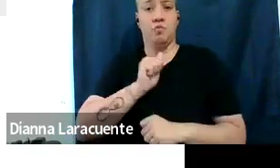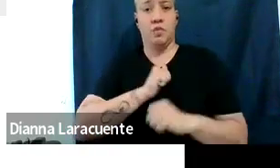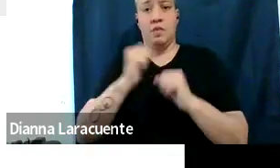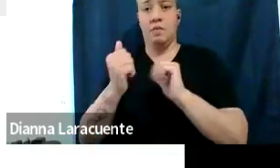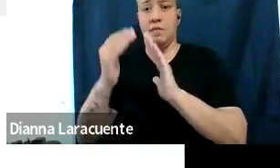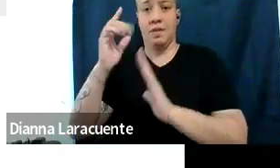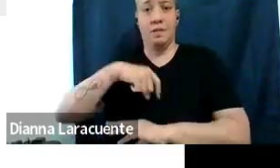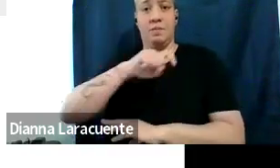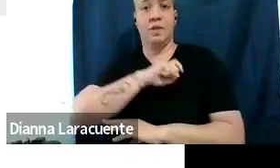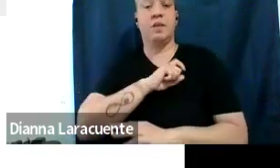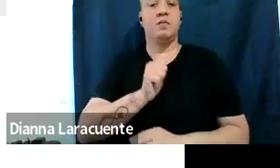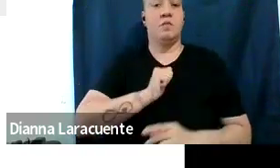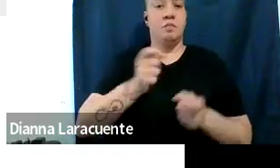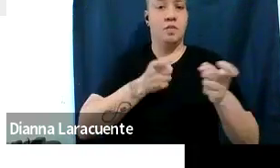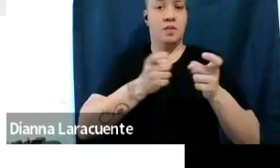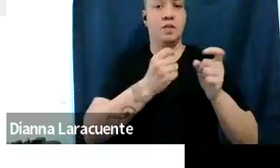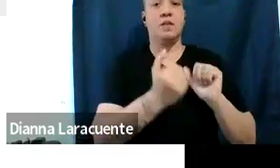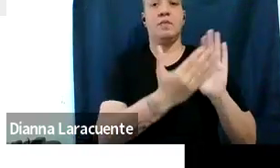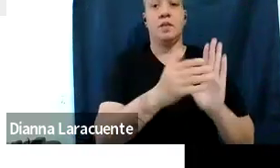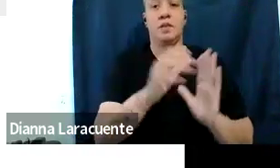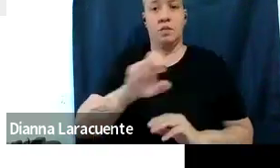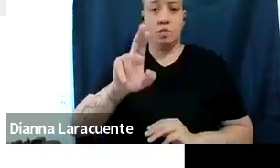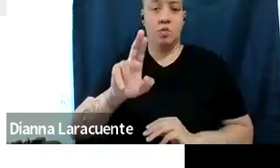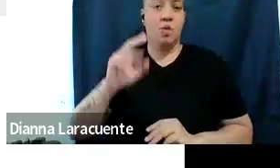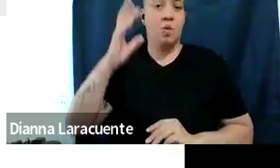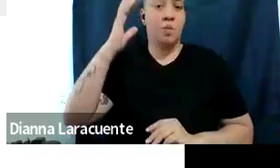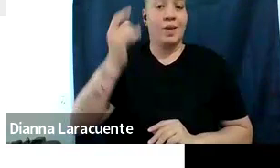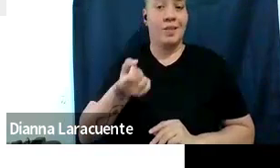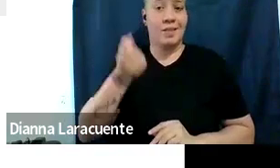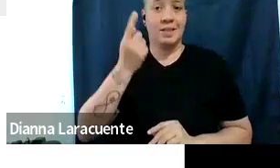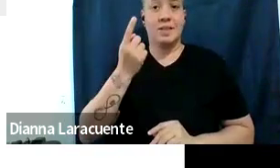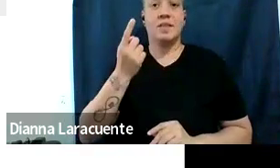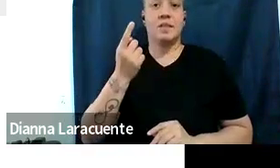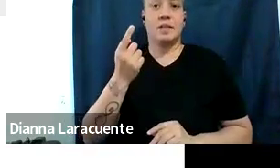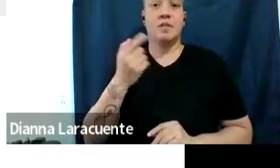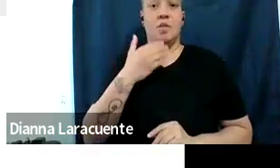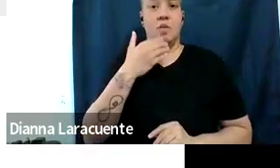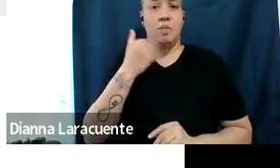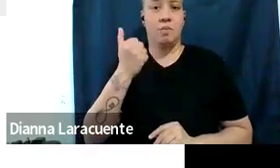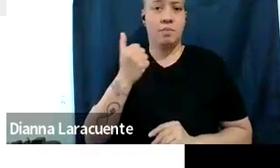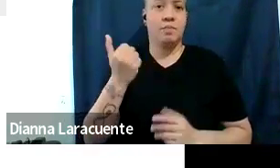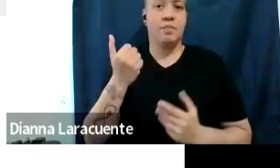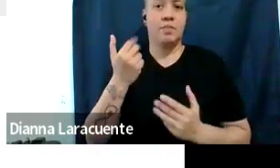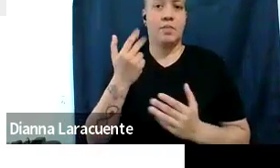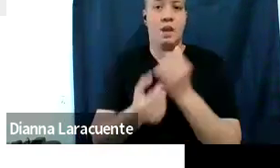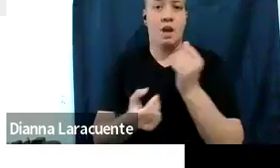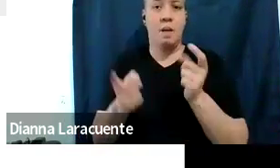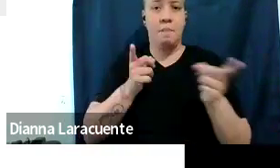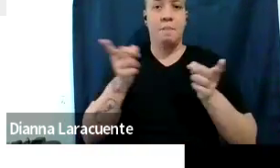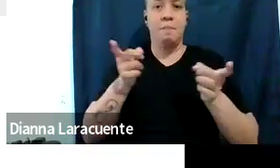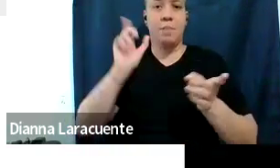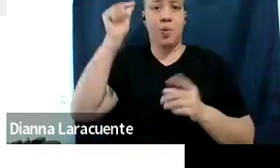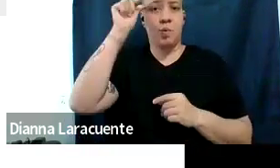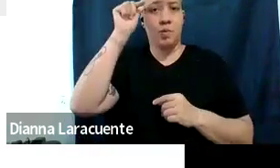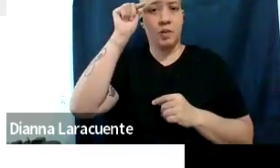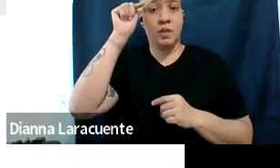la autonomía frente a Estados Unidos, porque entendía que eso era lo que más podía conseguir de ambos imperios. Y era lo que